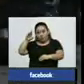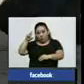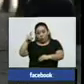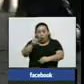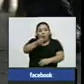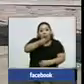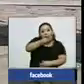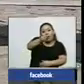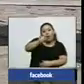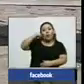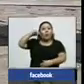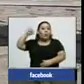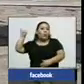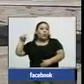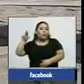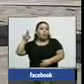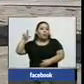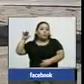Guevara, Noticiero Hechos.